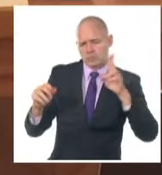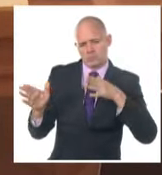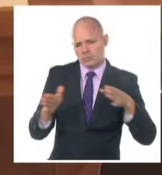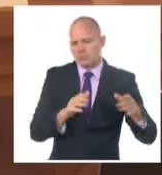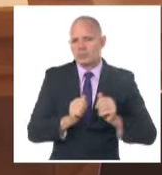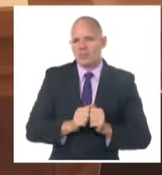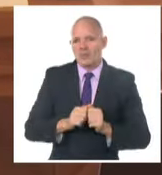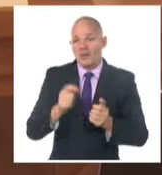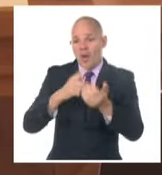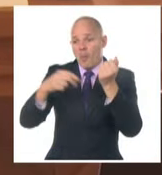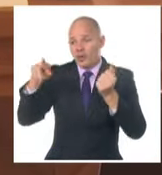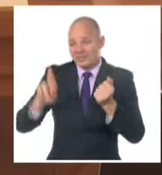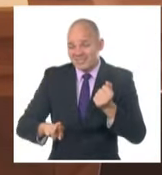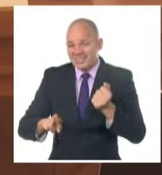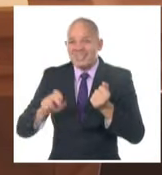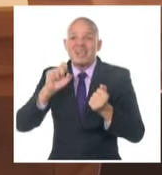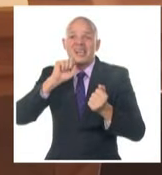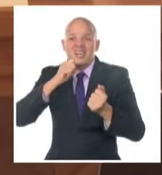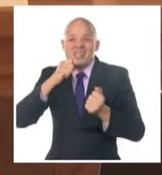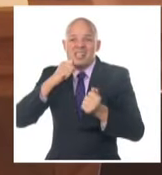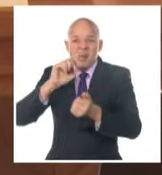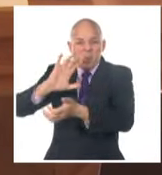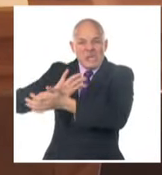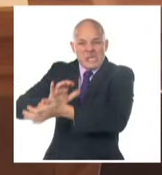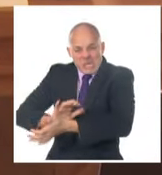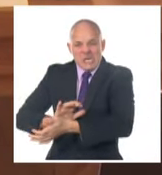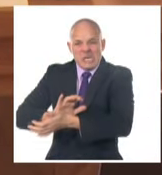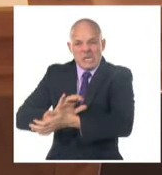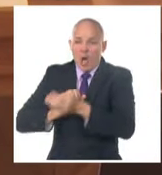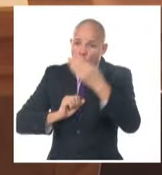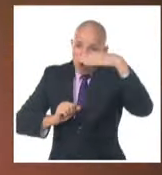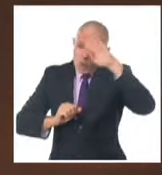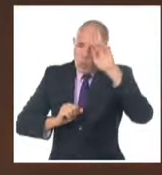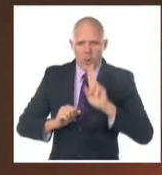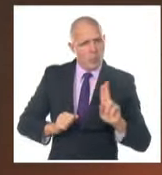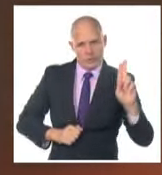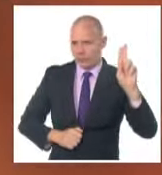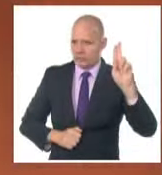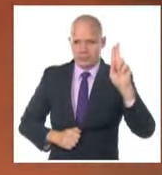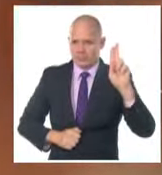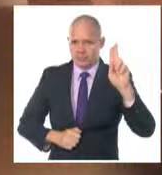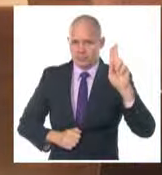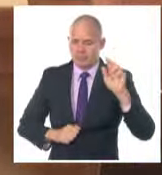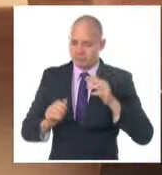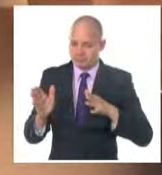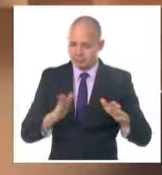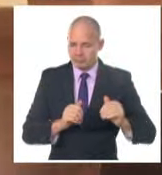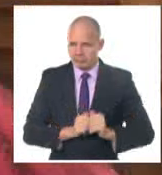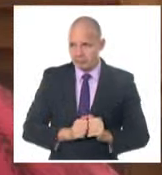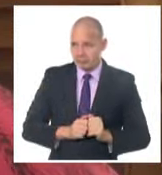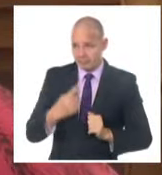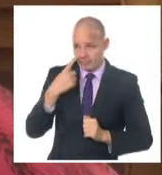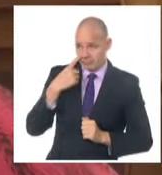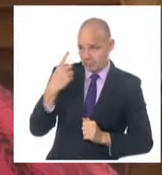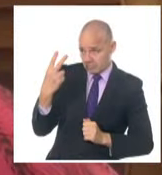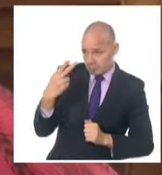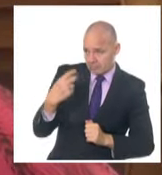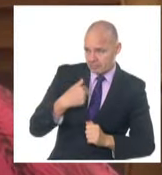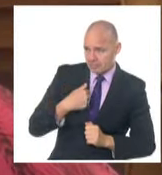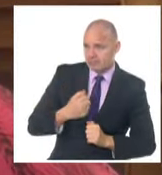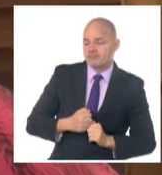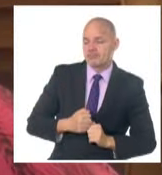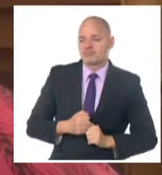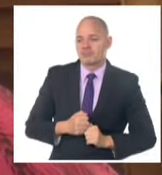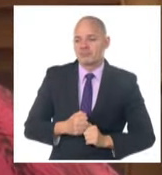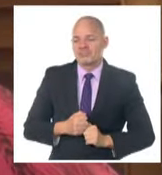Excelencias, desde el 7 de octubre del pasado año hemos sido testigos de uno de los actos